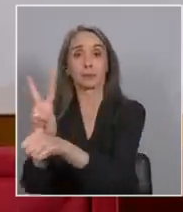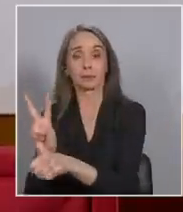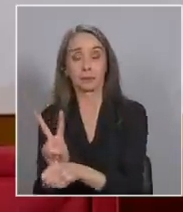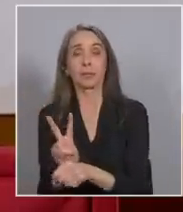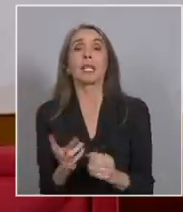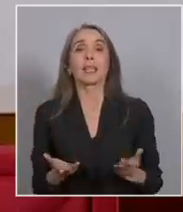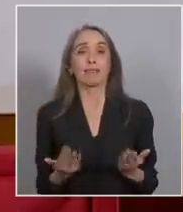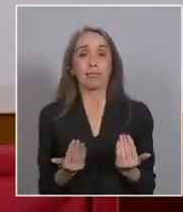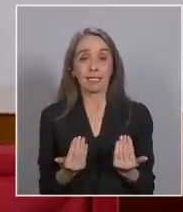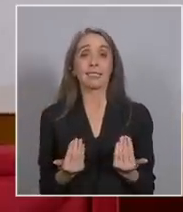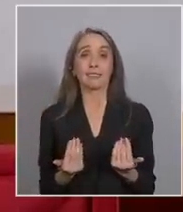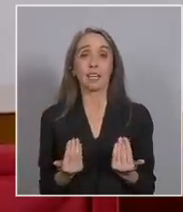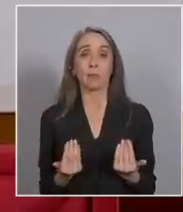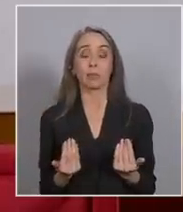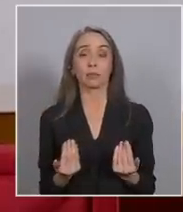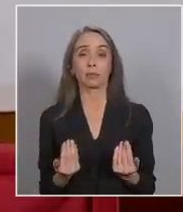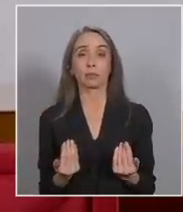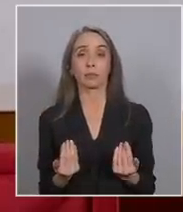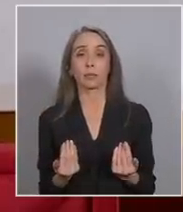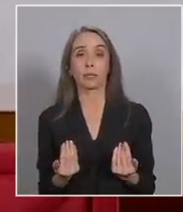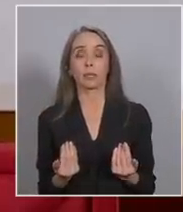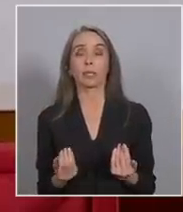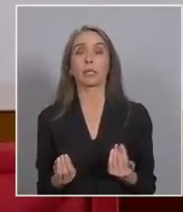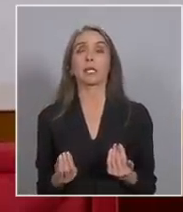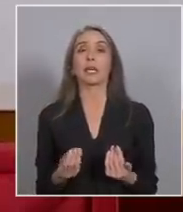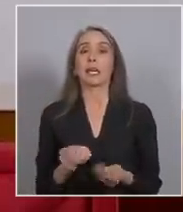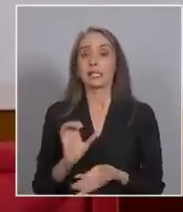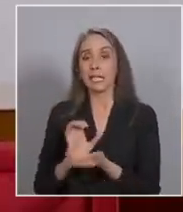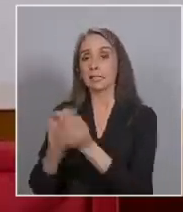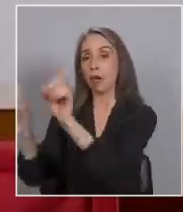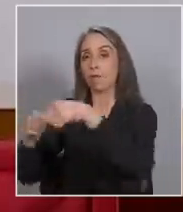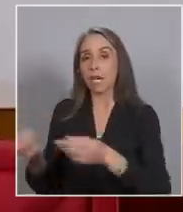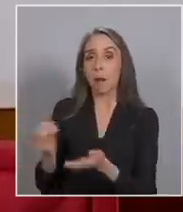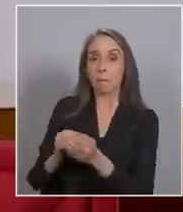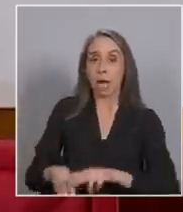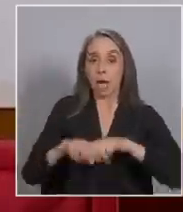necesitamos de allegar más recursos con la reforma tributaria.